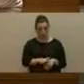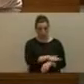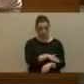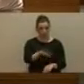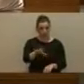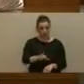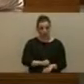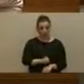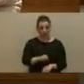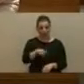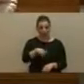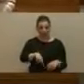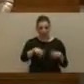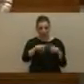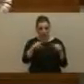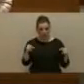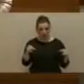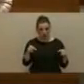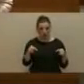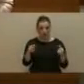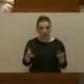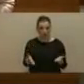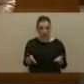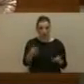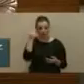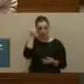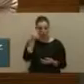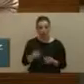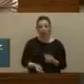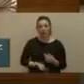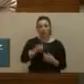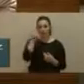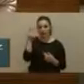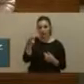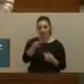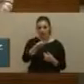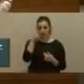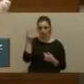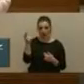en Asturias, nos parecía que era interesantísimo